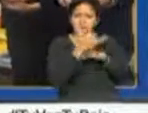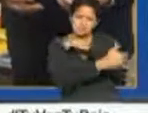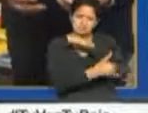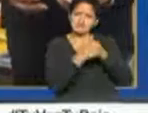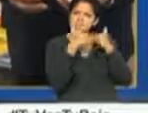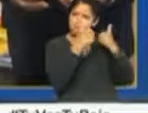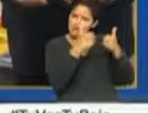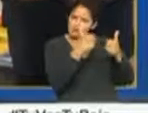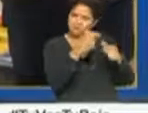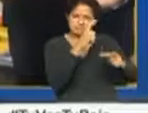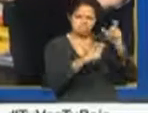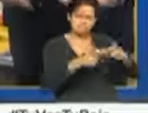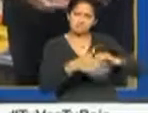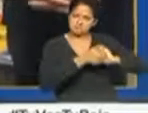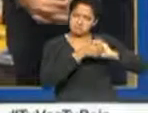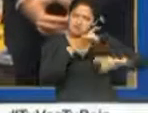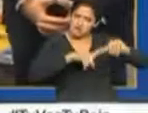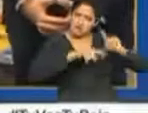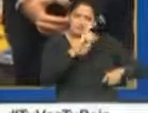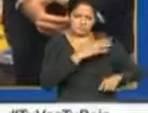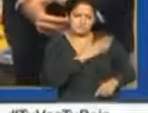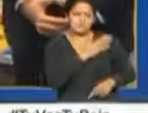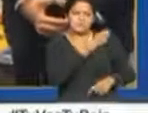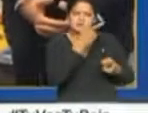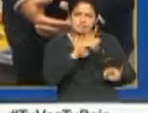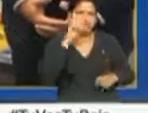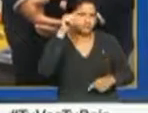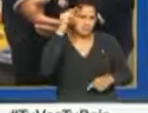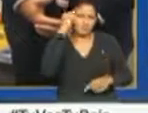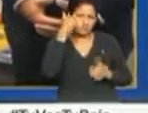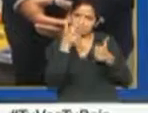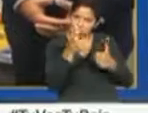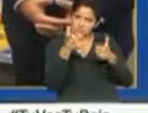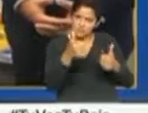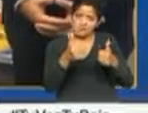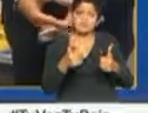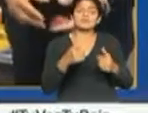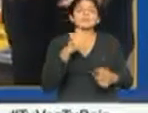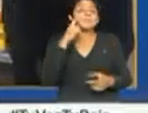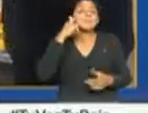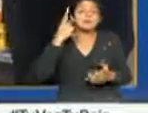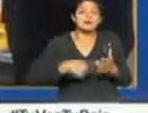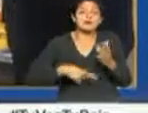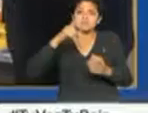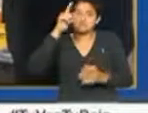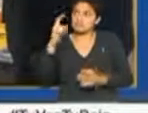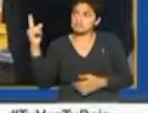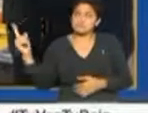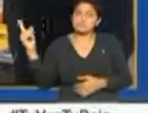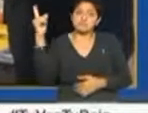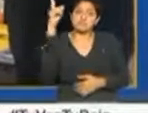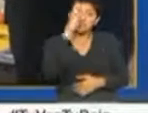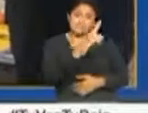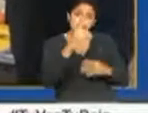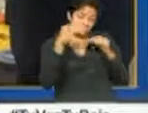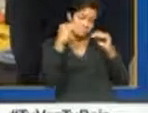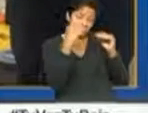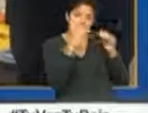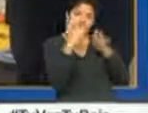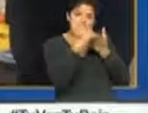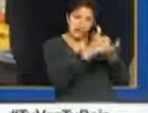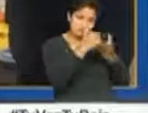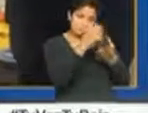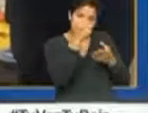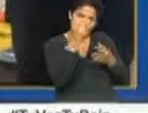friendly populace, a welcoming government. I mean, what you want as an investor is efficiency of the